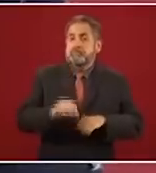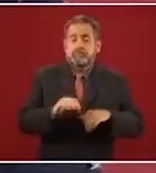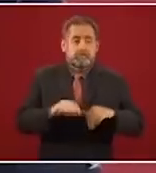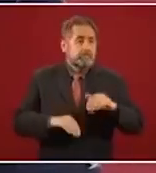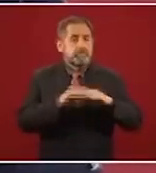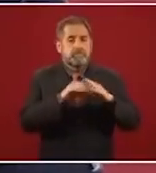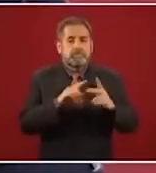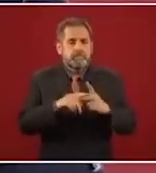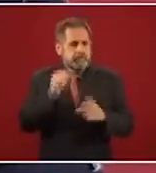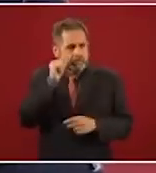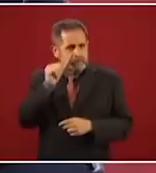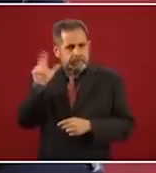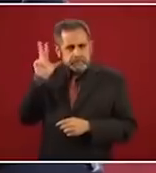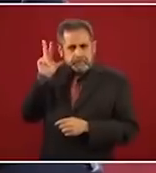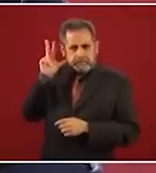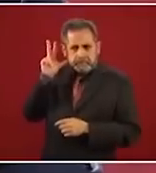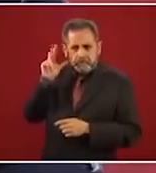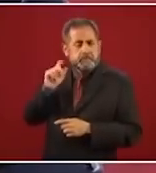Antier,